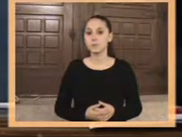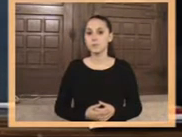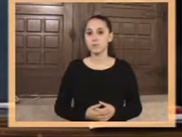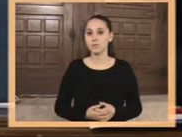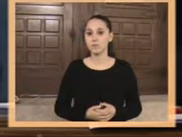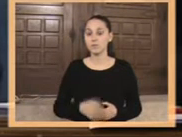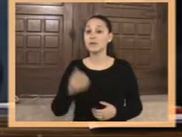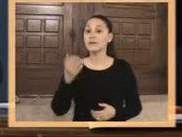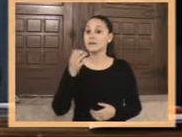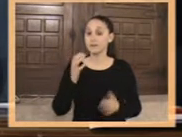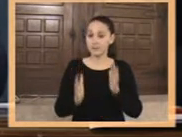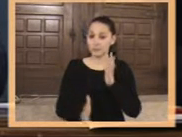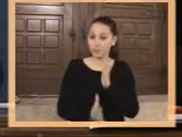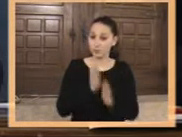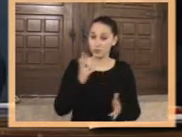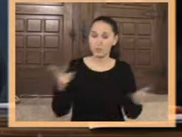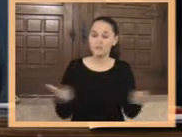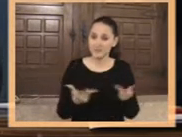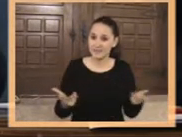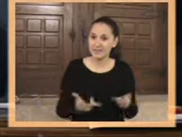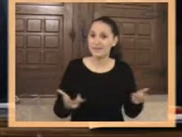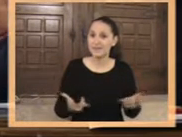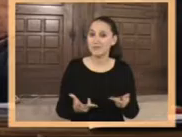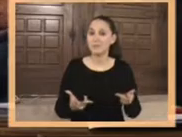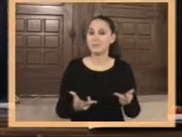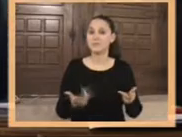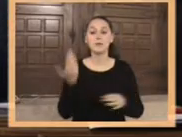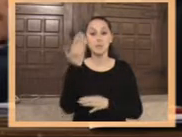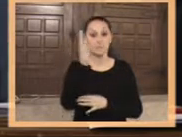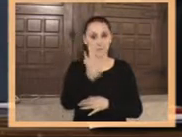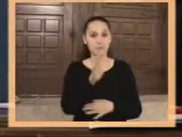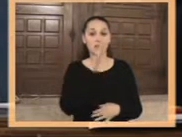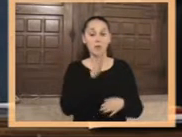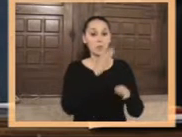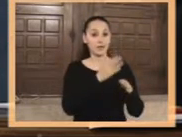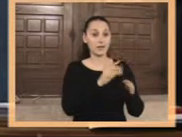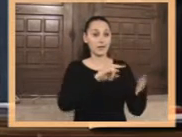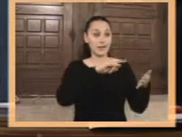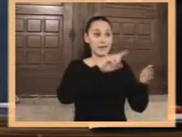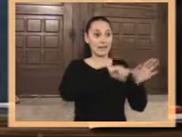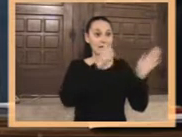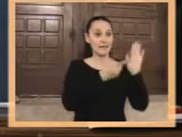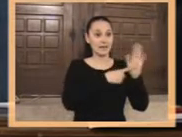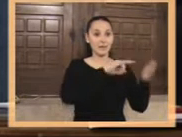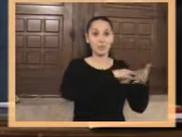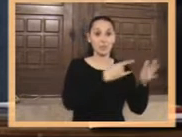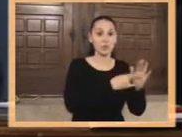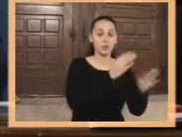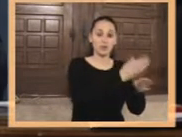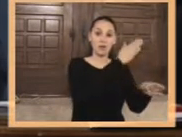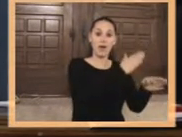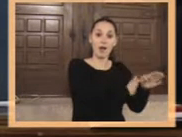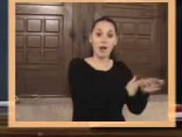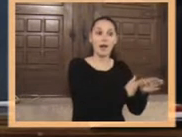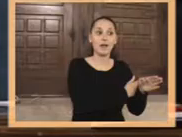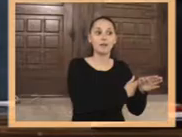mucha prisa el presentarlo, porque es precisamente en este momento, en el anteproyecto de ley, donde más fácil es hacer las modificaciones a los textos legales,